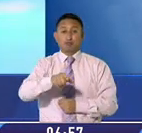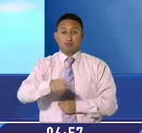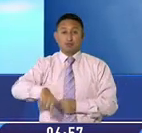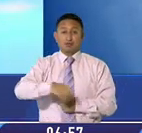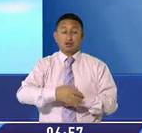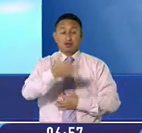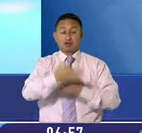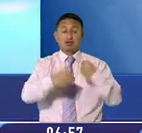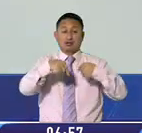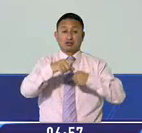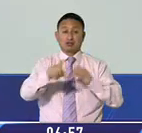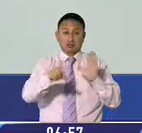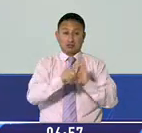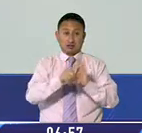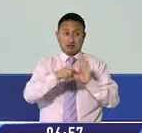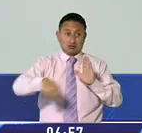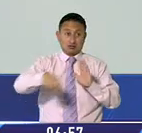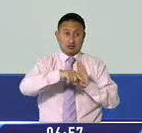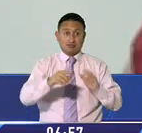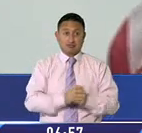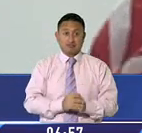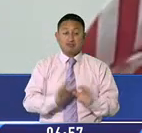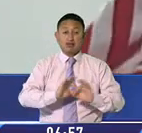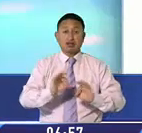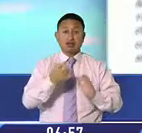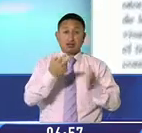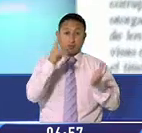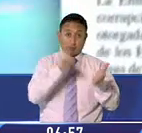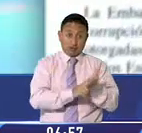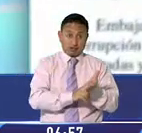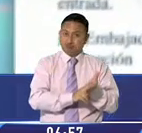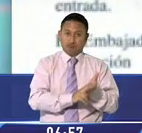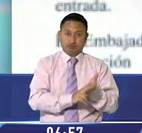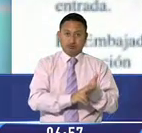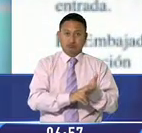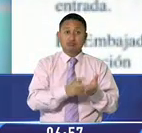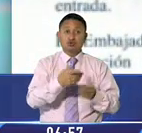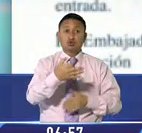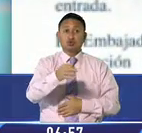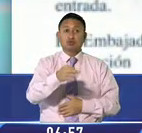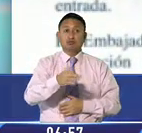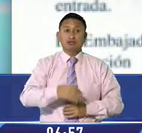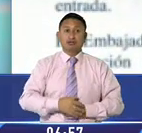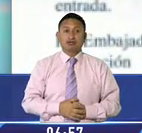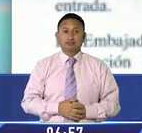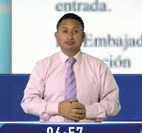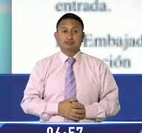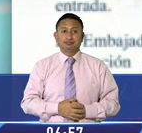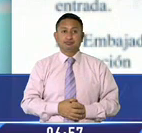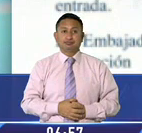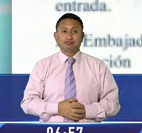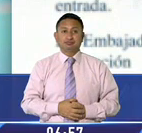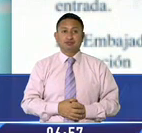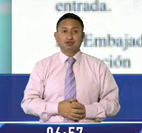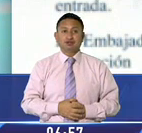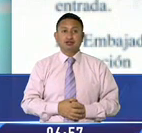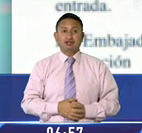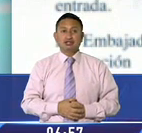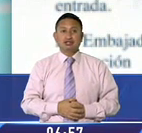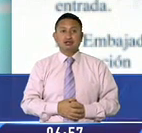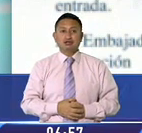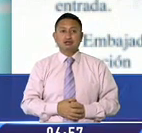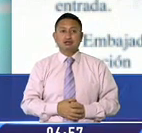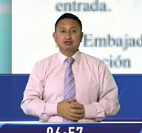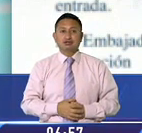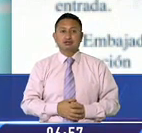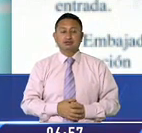no contarán con la visa americana. En el documento señalan que la decisión corresponde a que este grupo de personas no calificarían para obtener el permiso